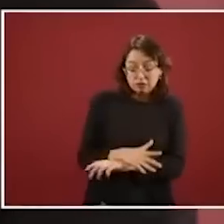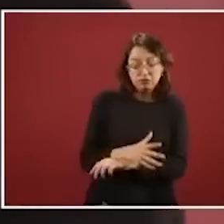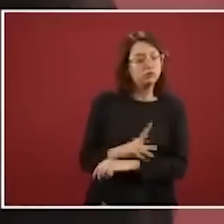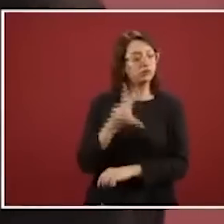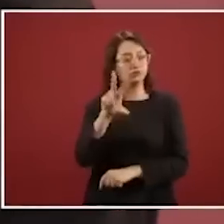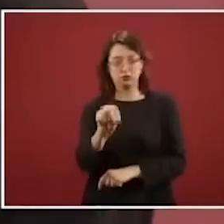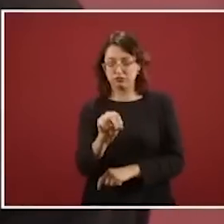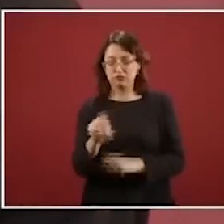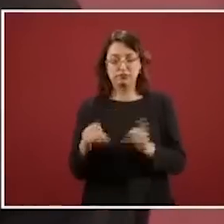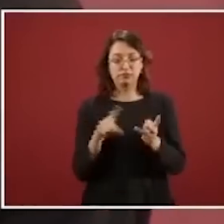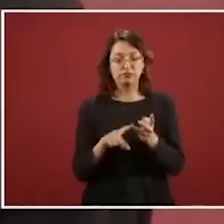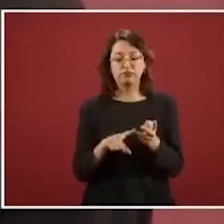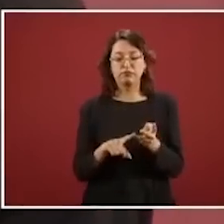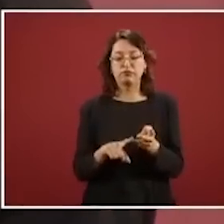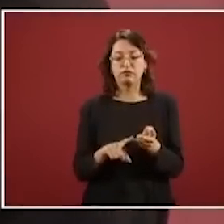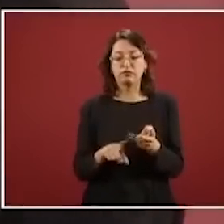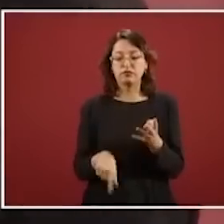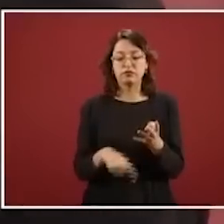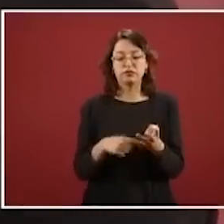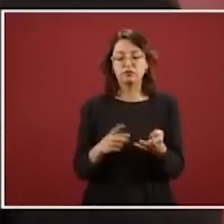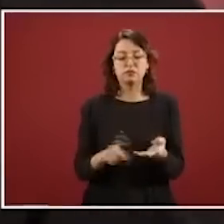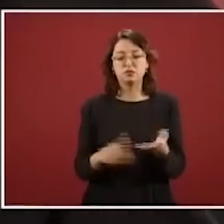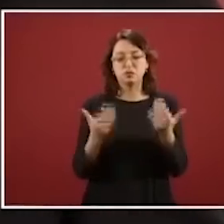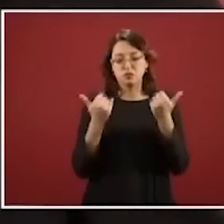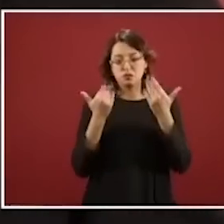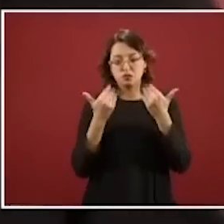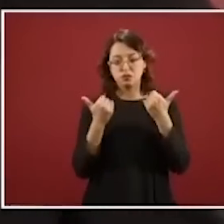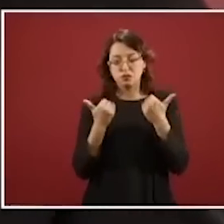tratado? No. Eso no es el caso.